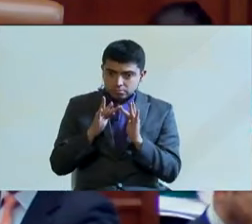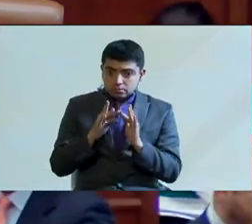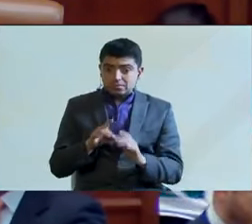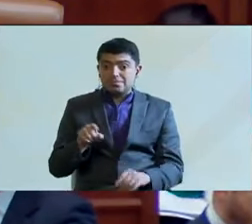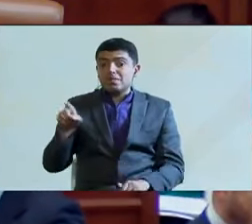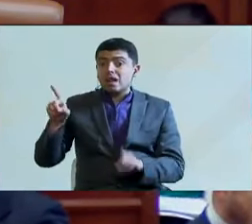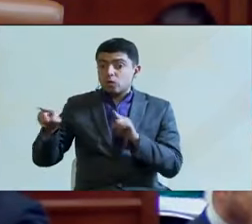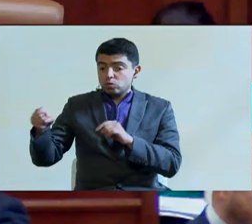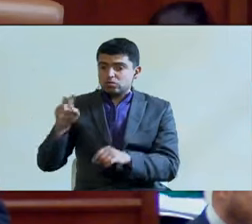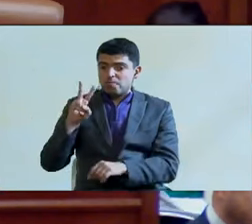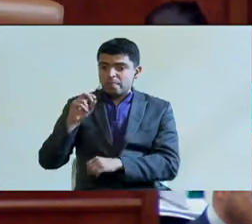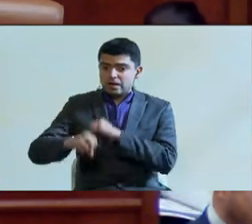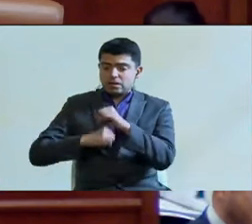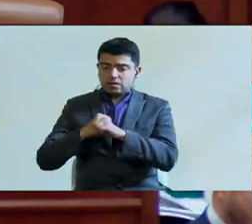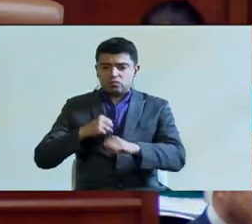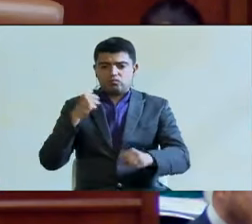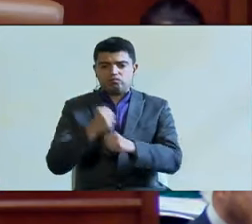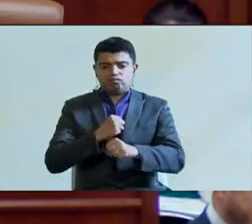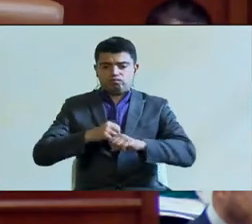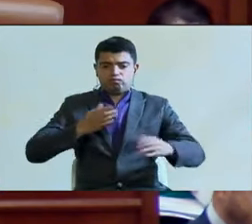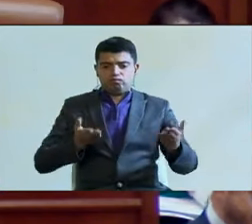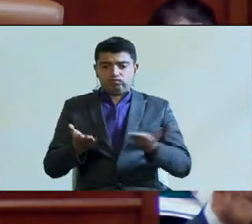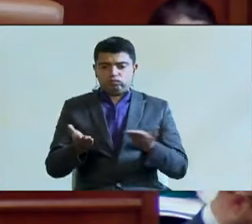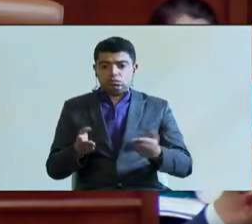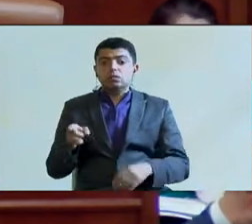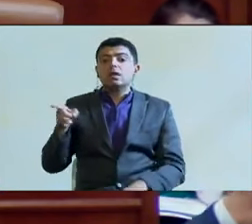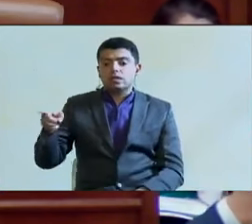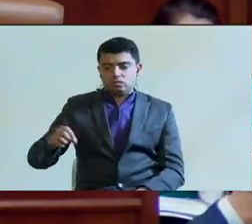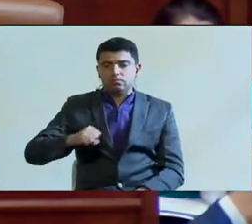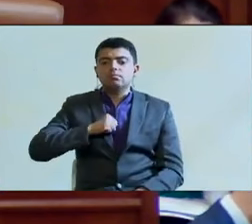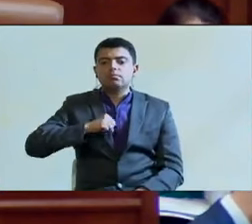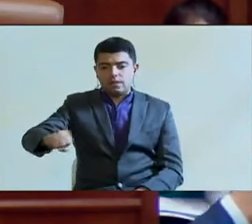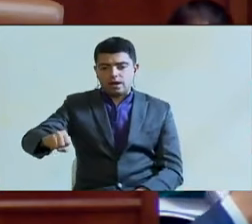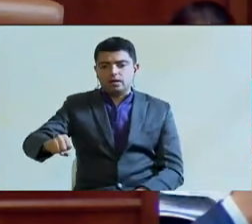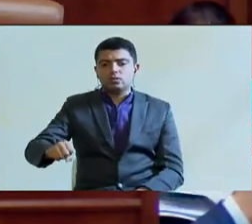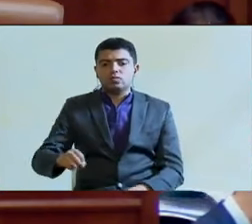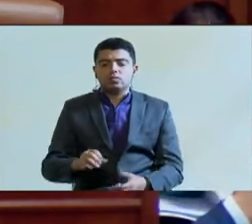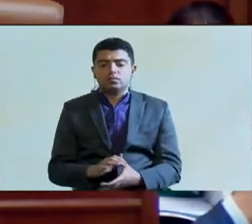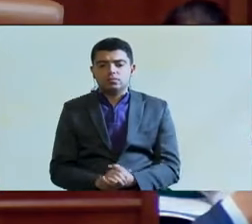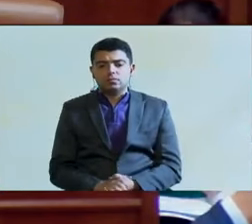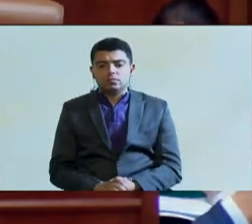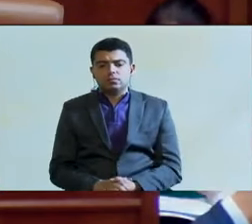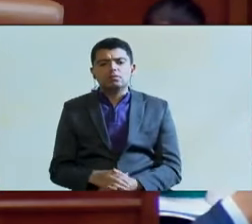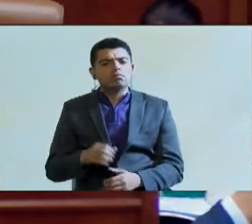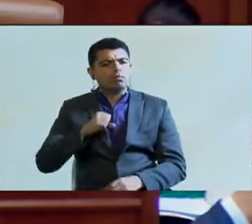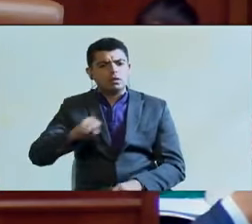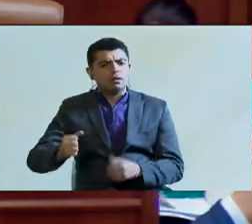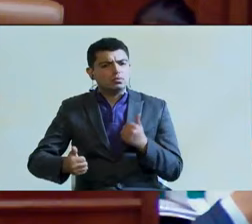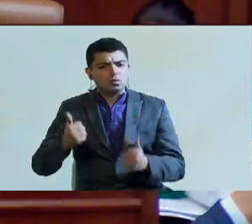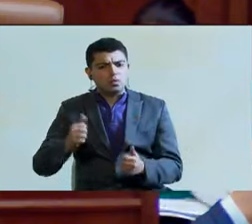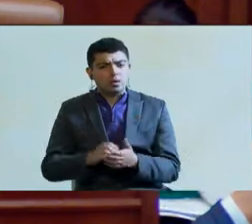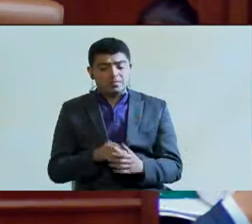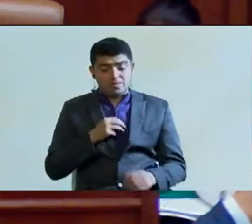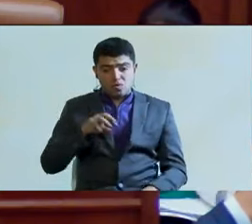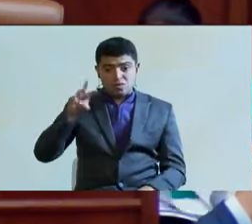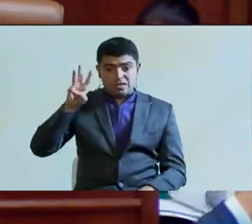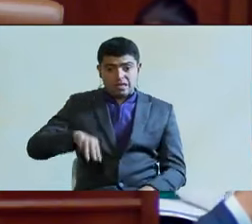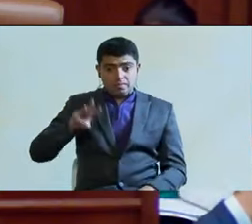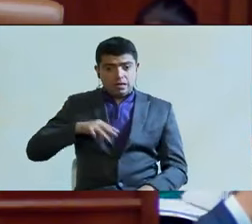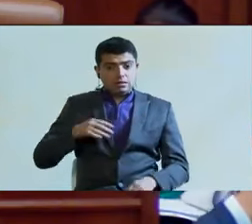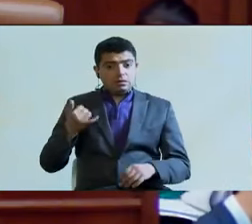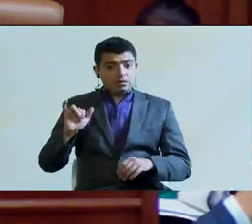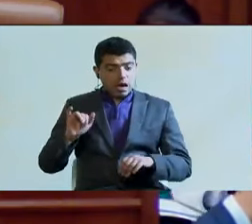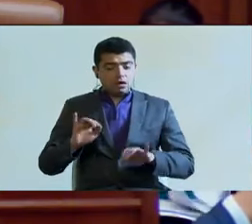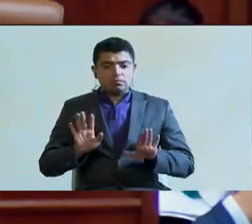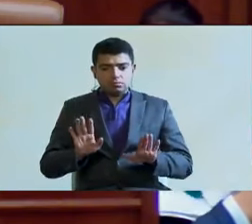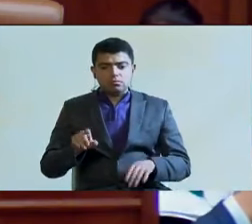20 años de servicio tendrán derecho a partir de la fecha en que se terminen los tres meses de alta a que